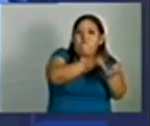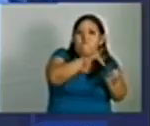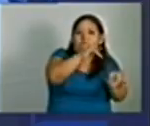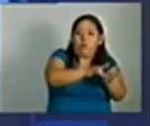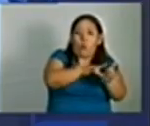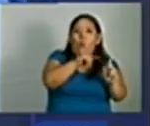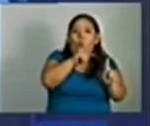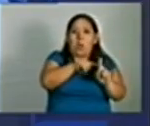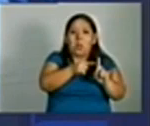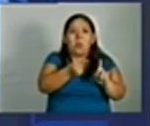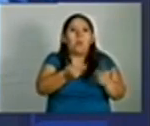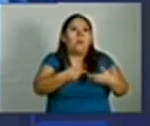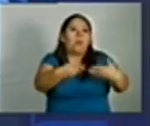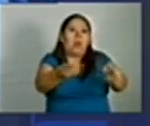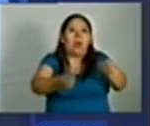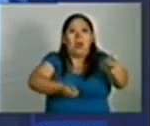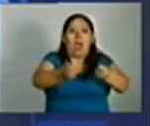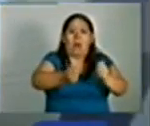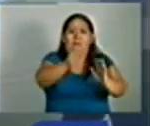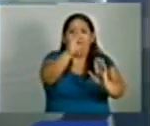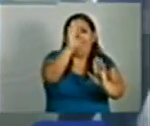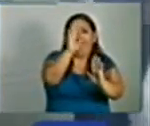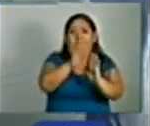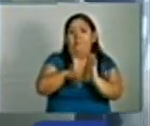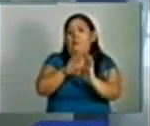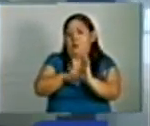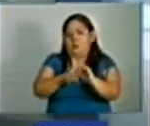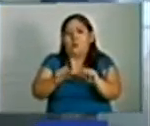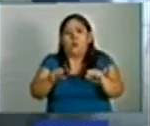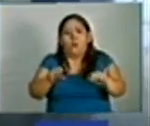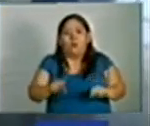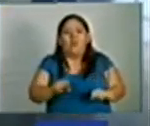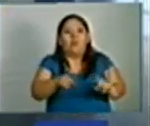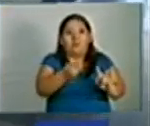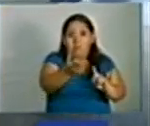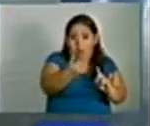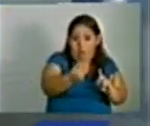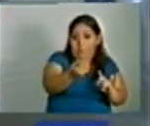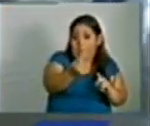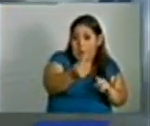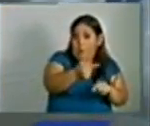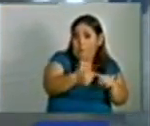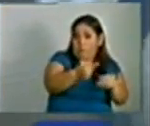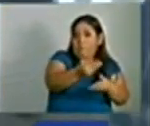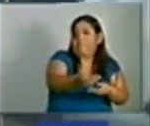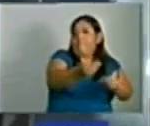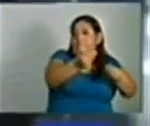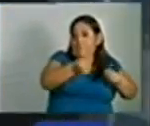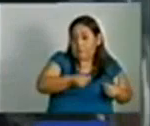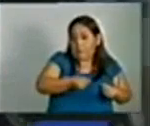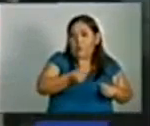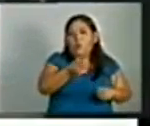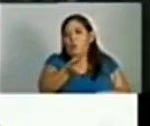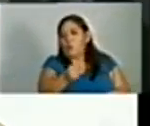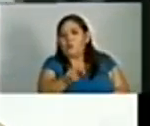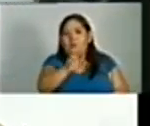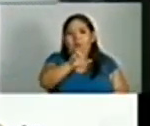programa Vehículos importados a precios accesibles a cambio de adelantos de dinero con cifras